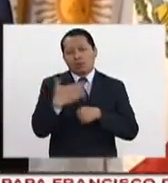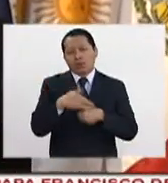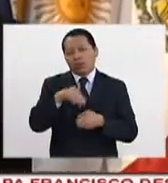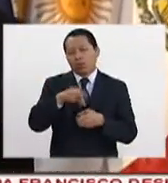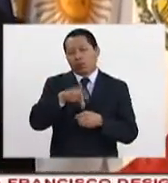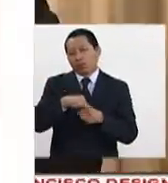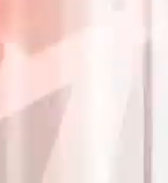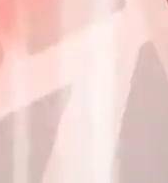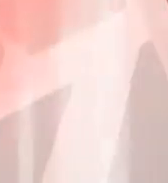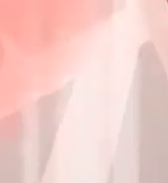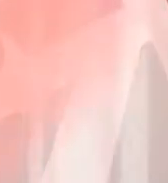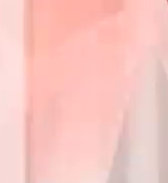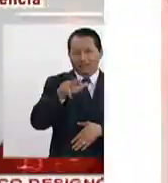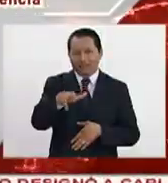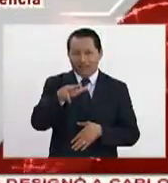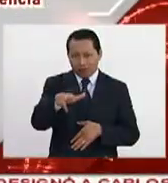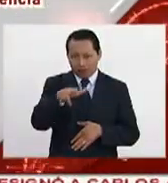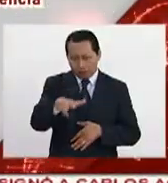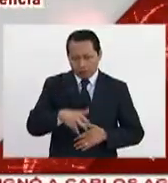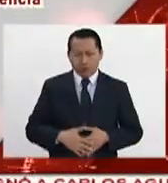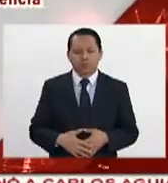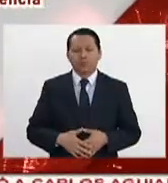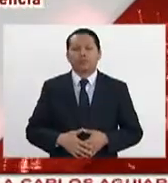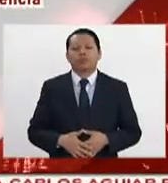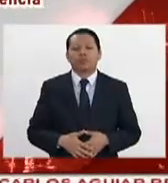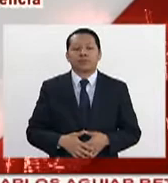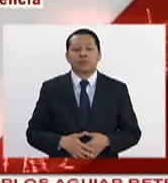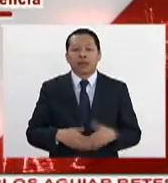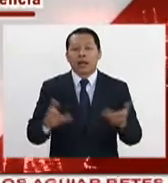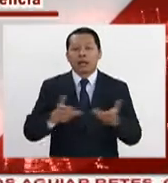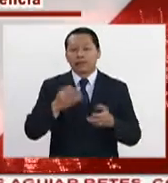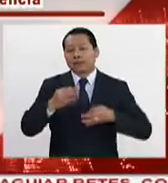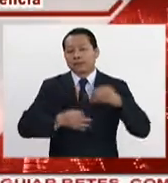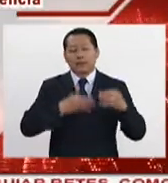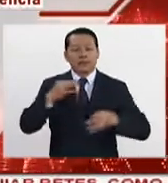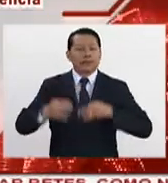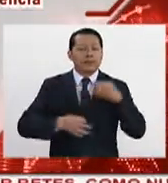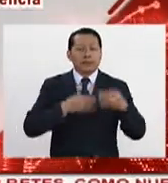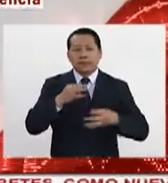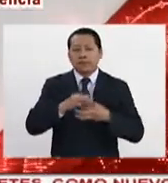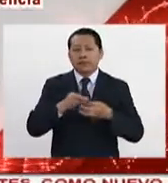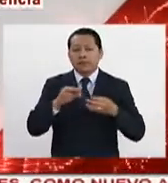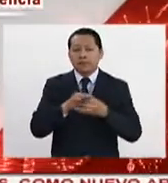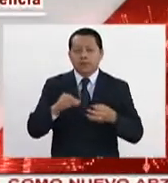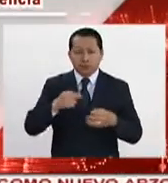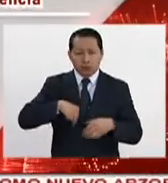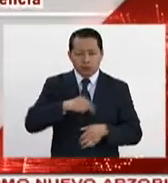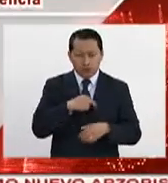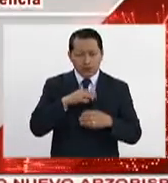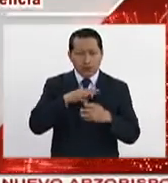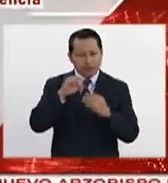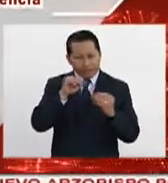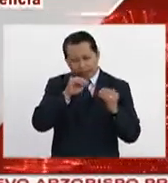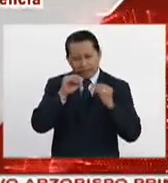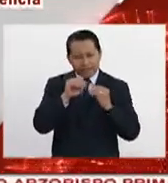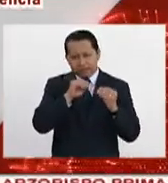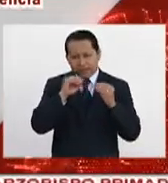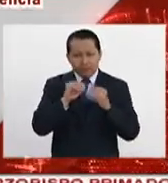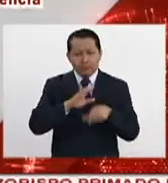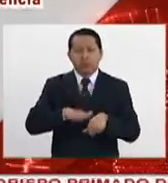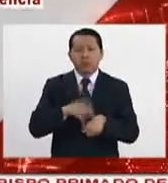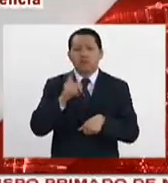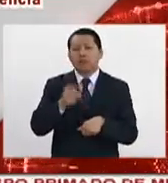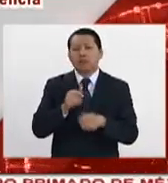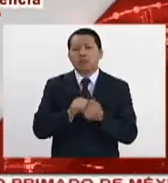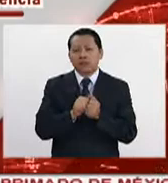2018. Esta va a ser una campaña en la que nosotros vamos a debatir, porque vamos a